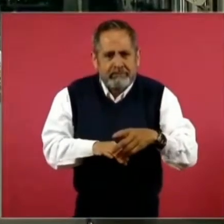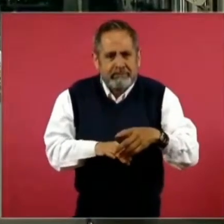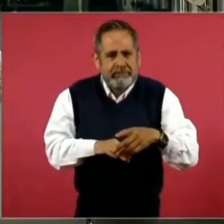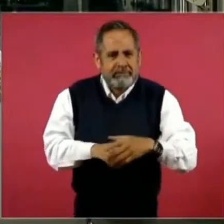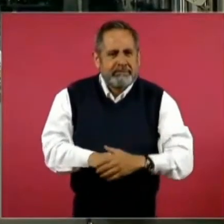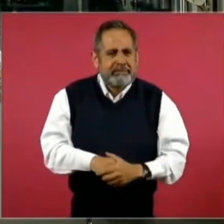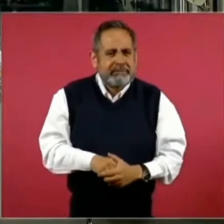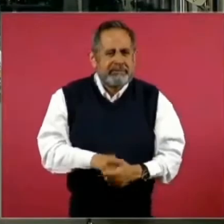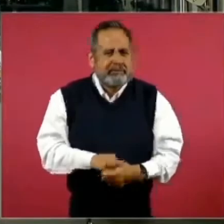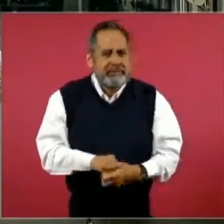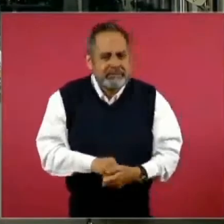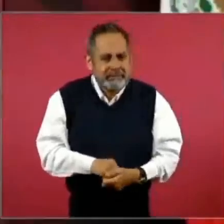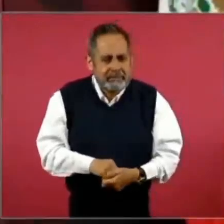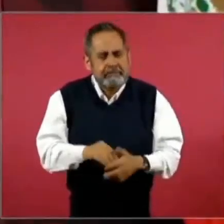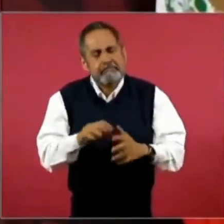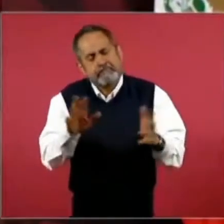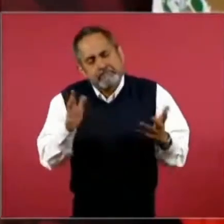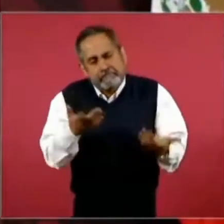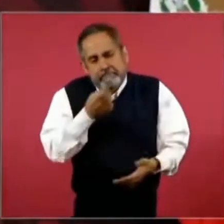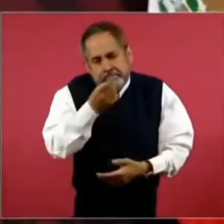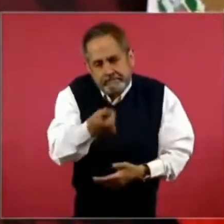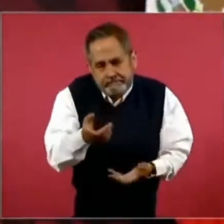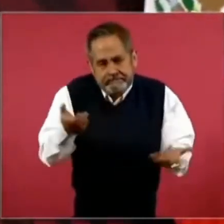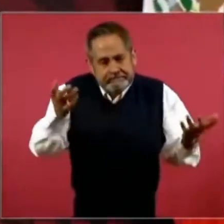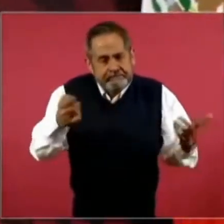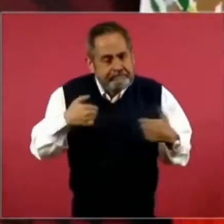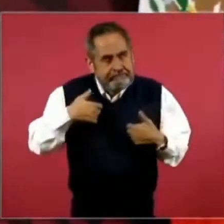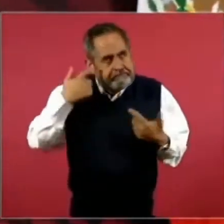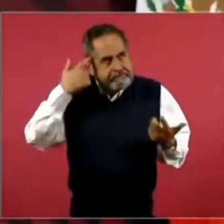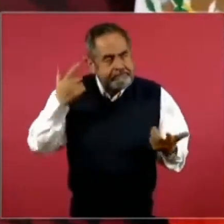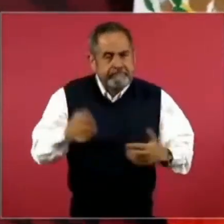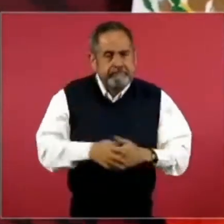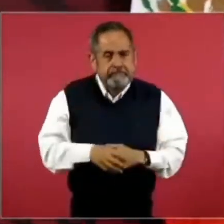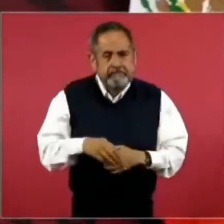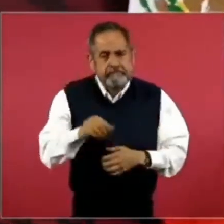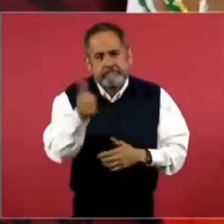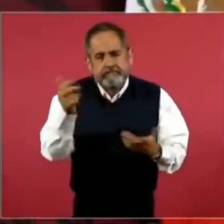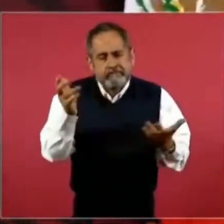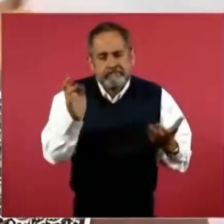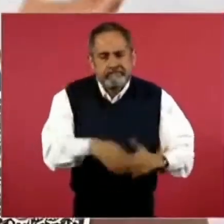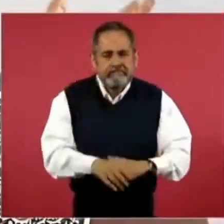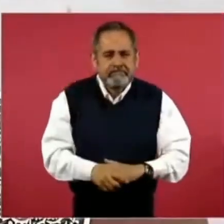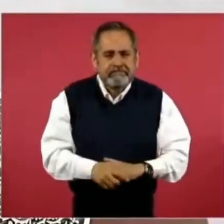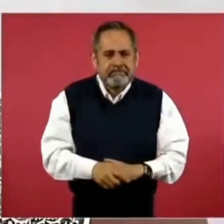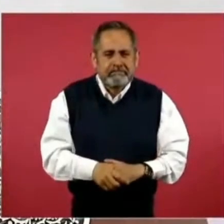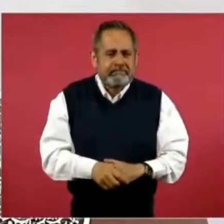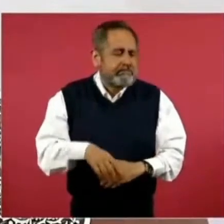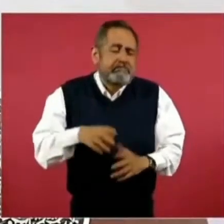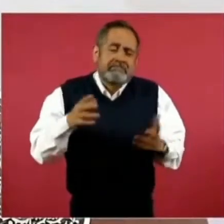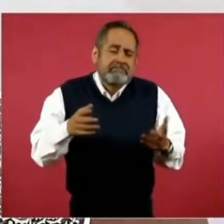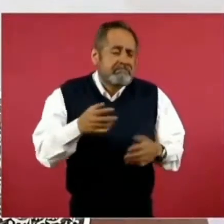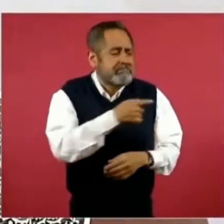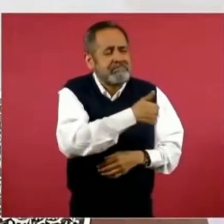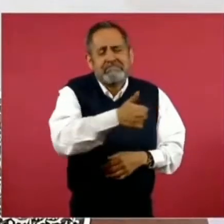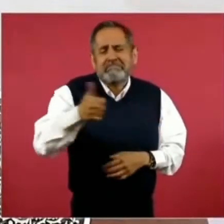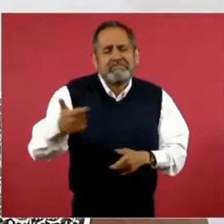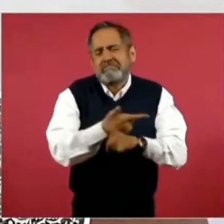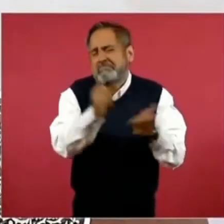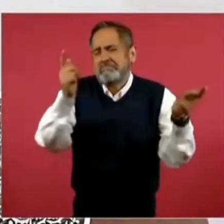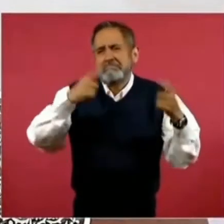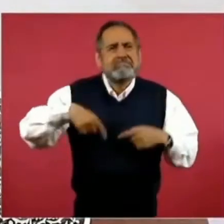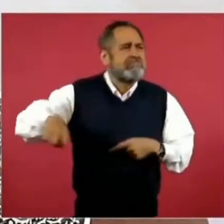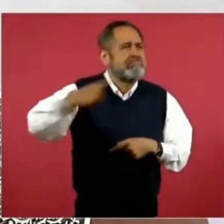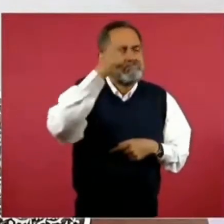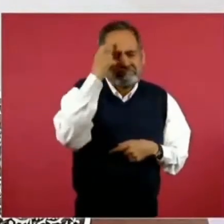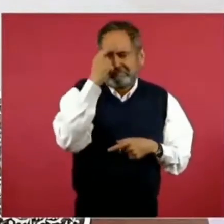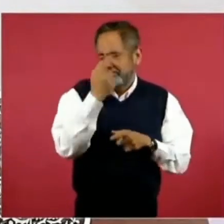e Pues es lo que puedo decir lo demás somos libres o